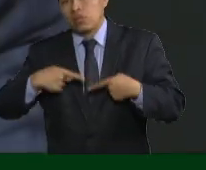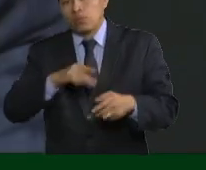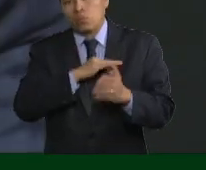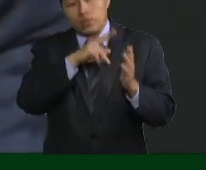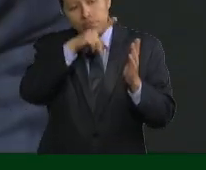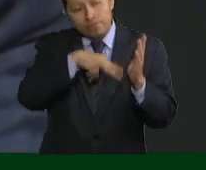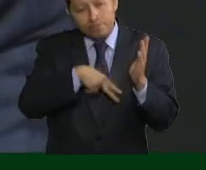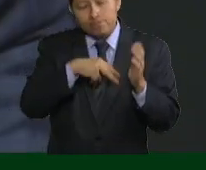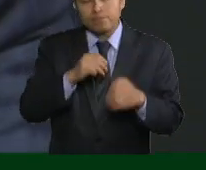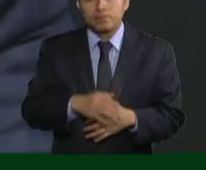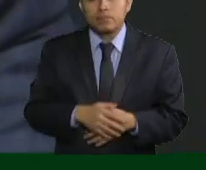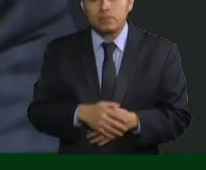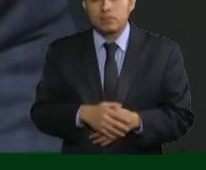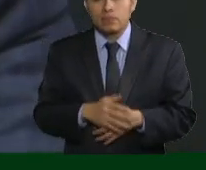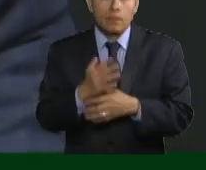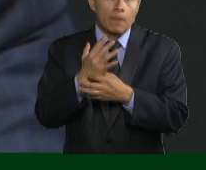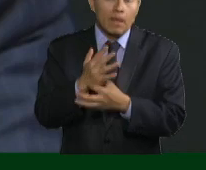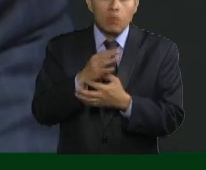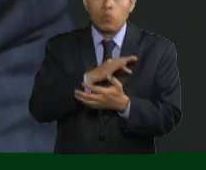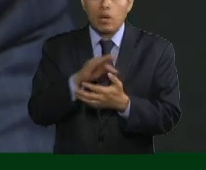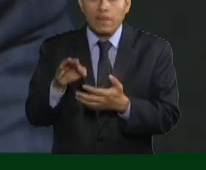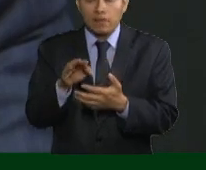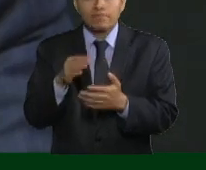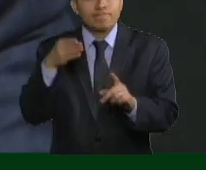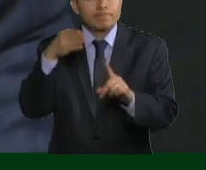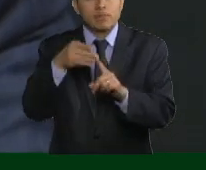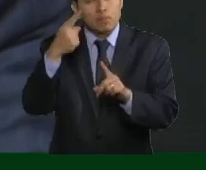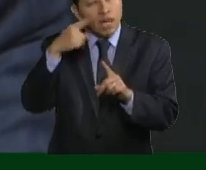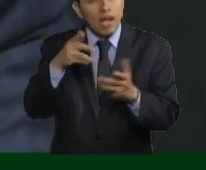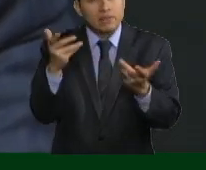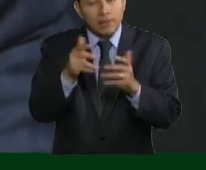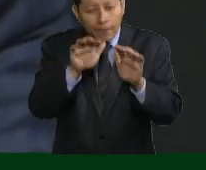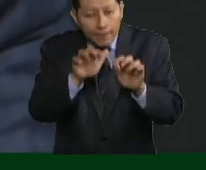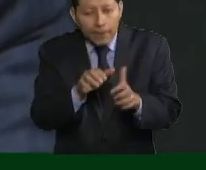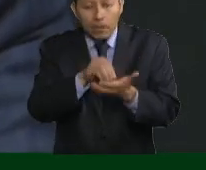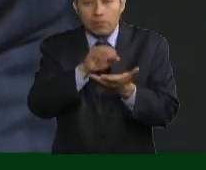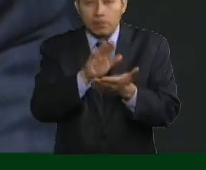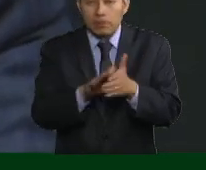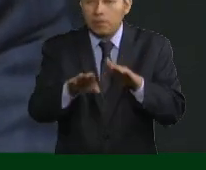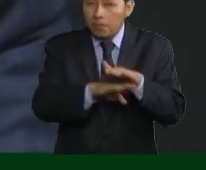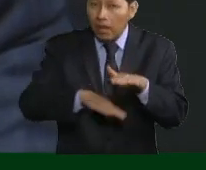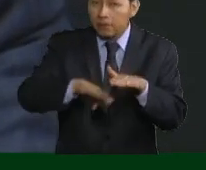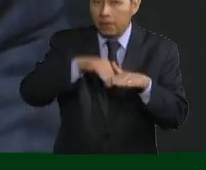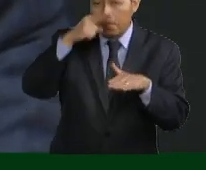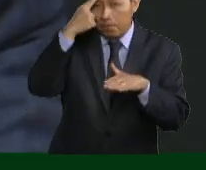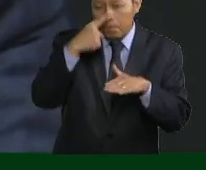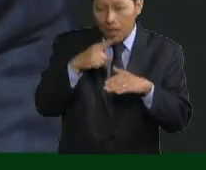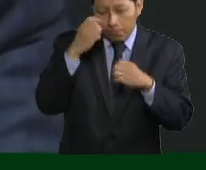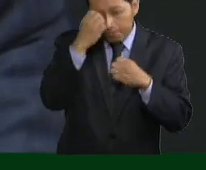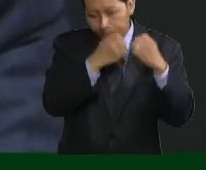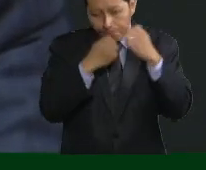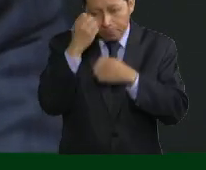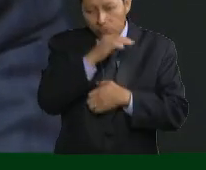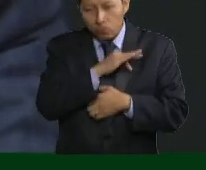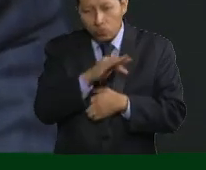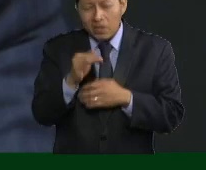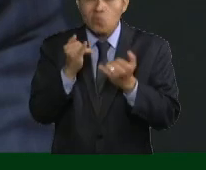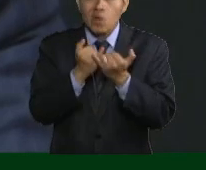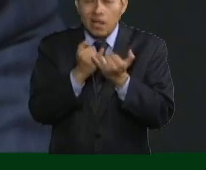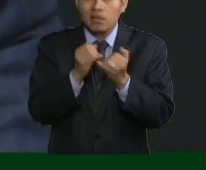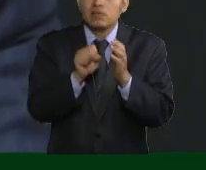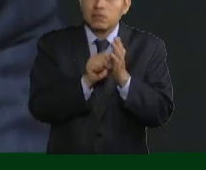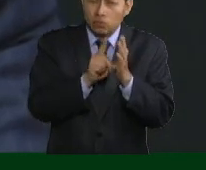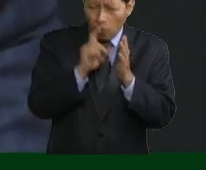Pretende establecer las bases para el proceso de dictaminación, incluyendo solicitudes de